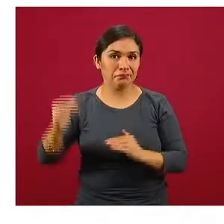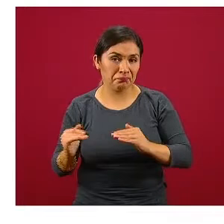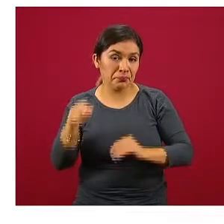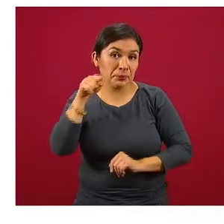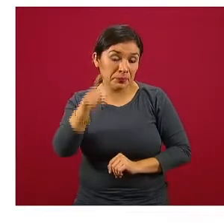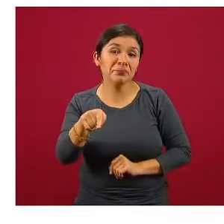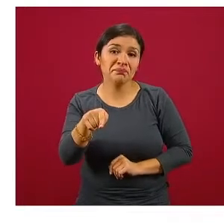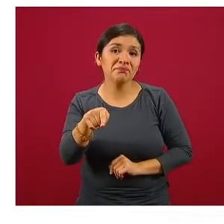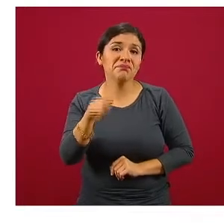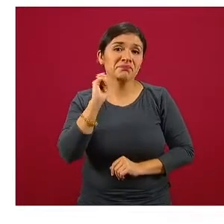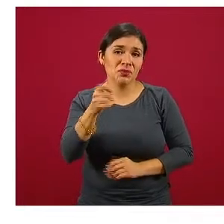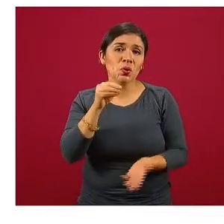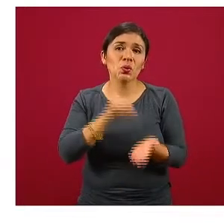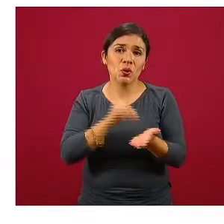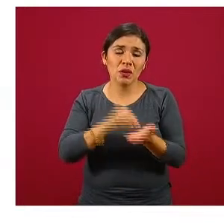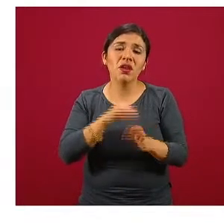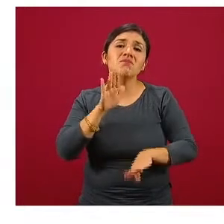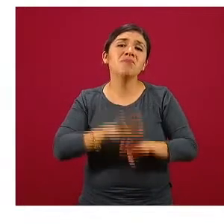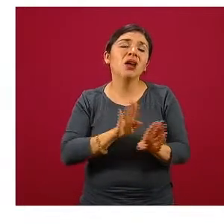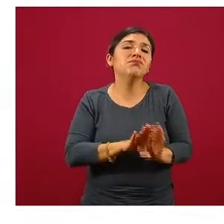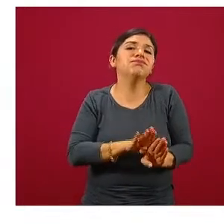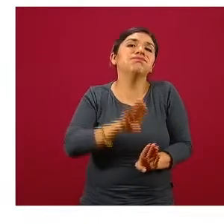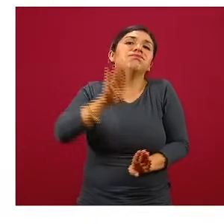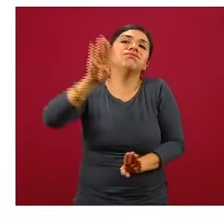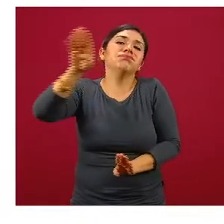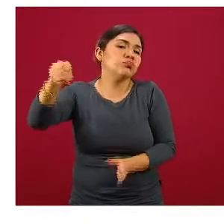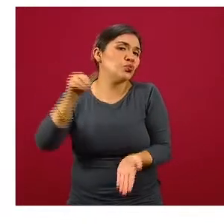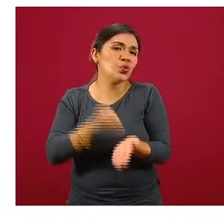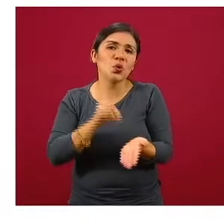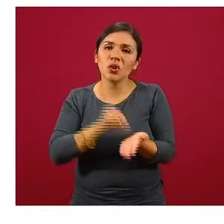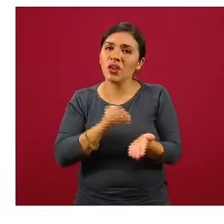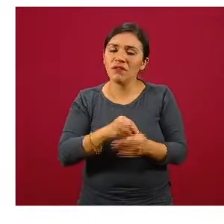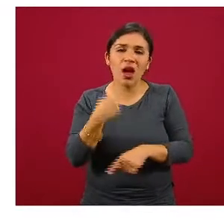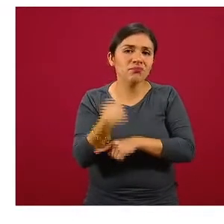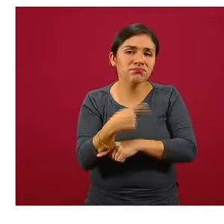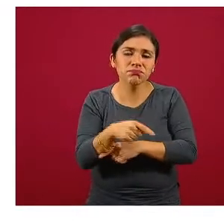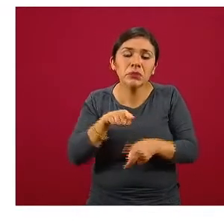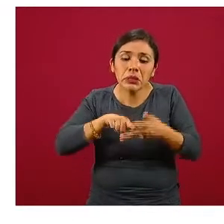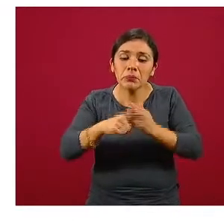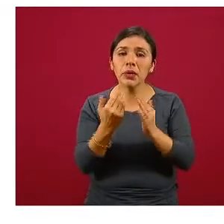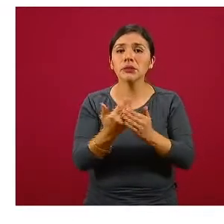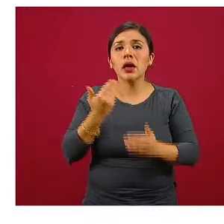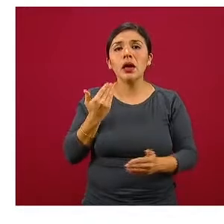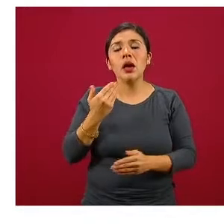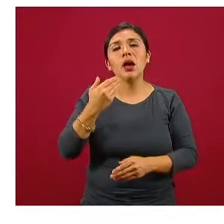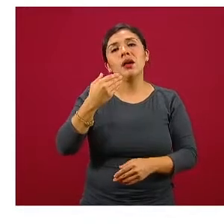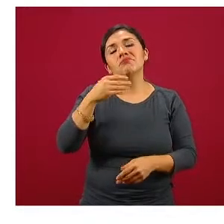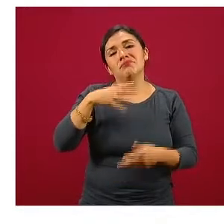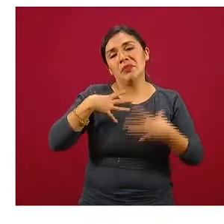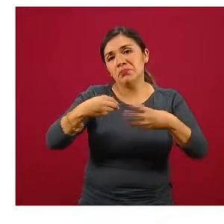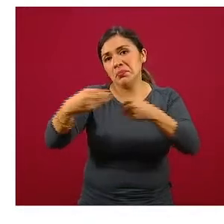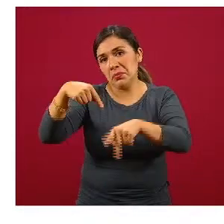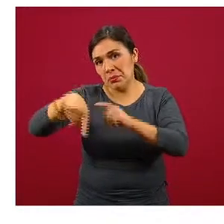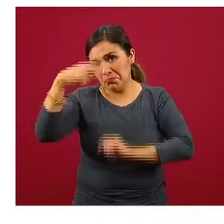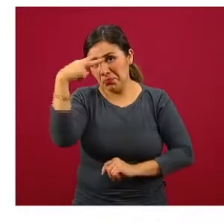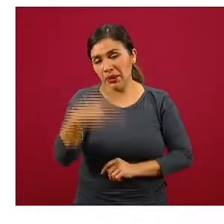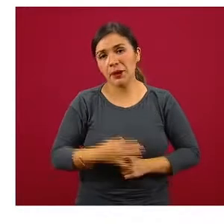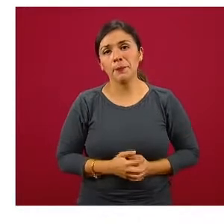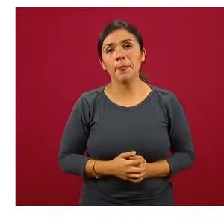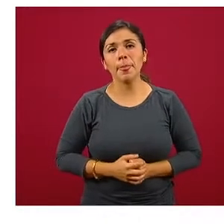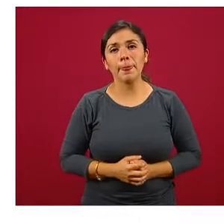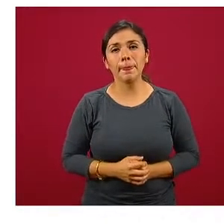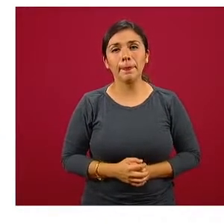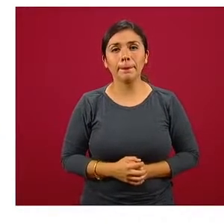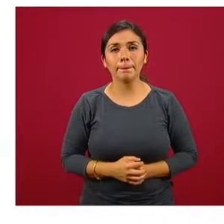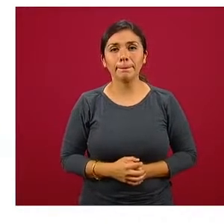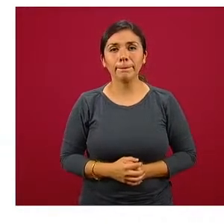es obviamente todavía una tendencia ascendente que se mantiene desde que inició la epidemia en México. La siguiente